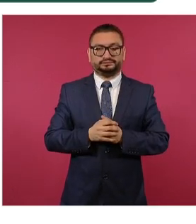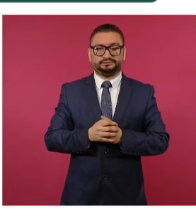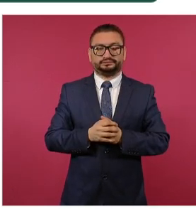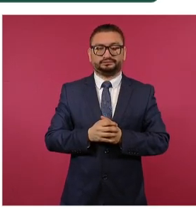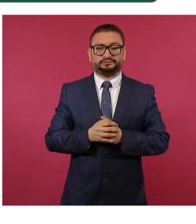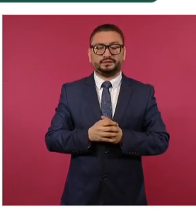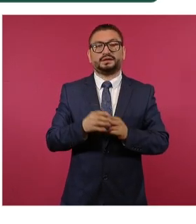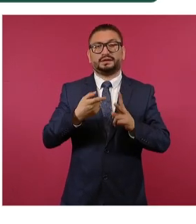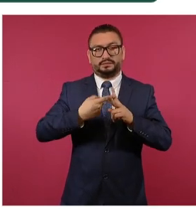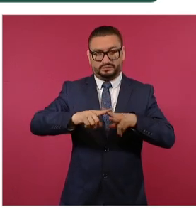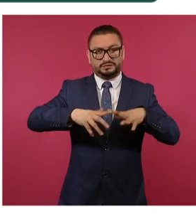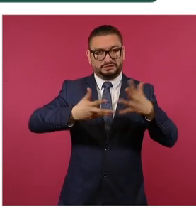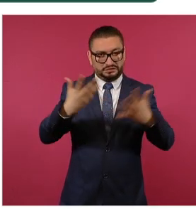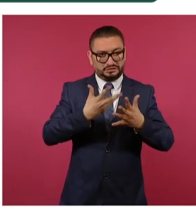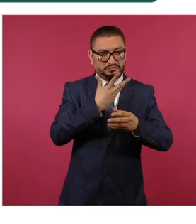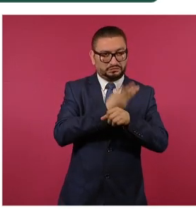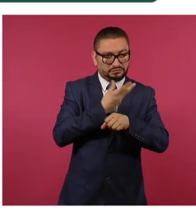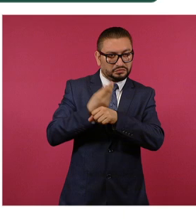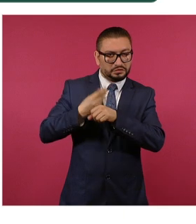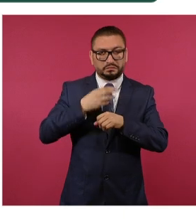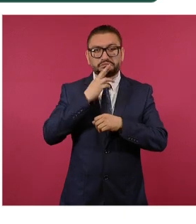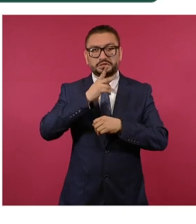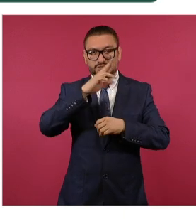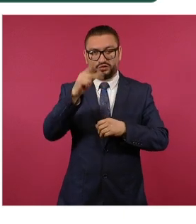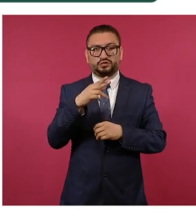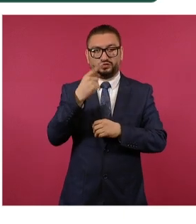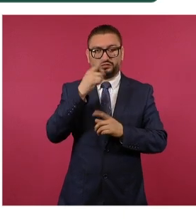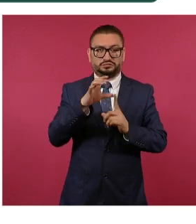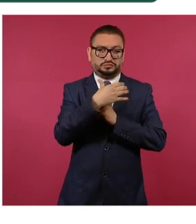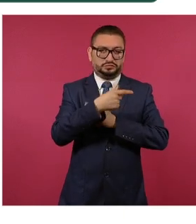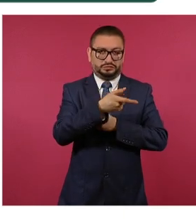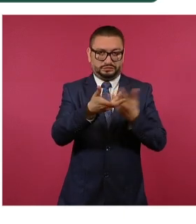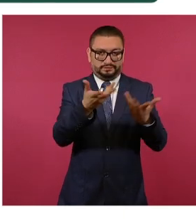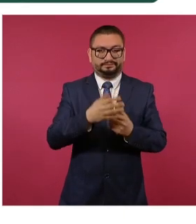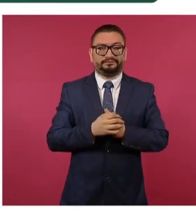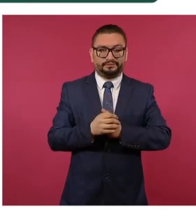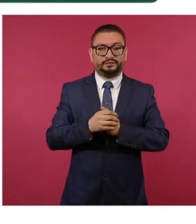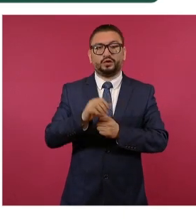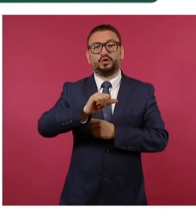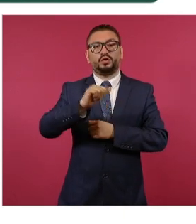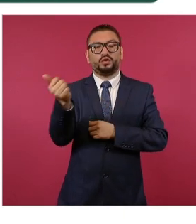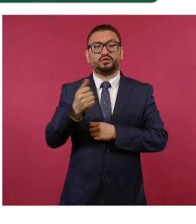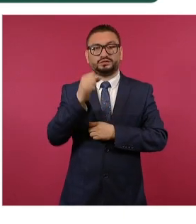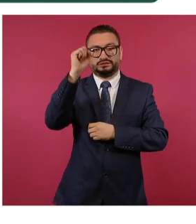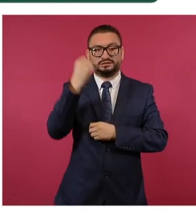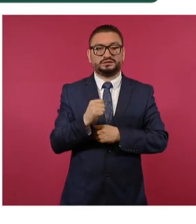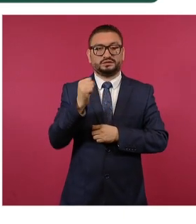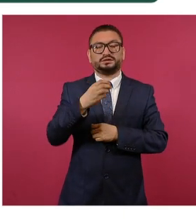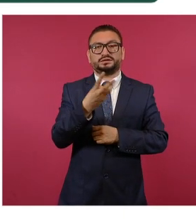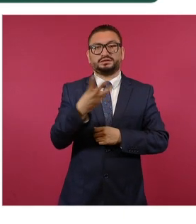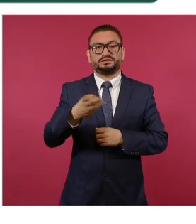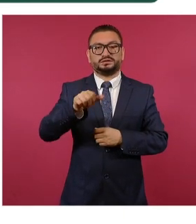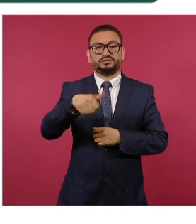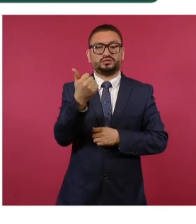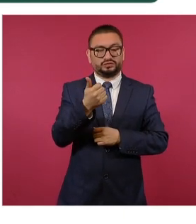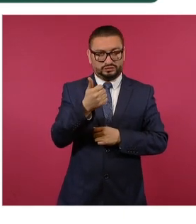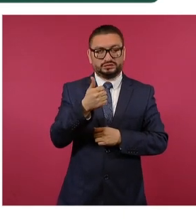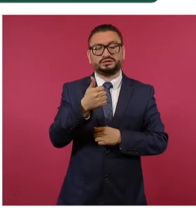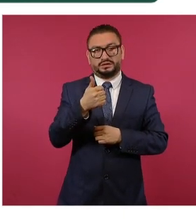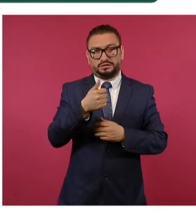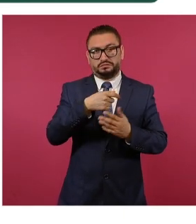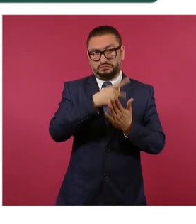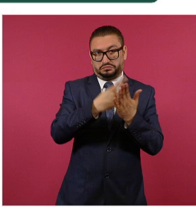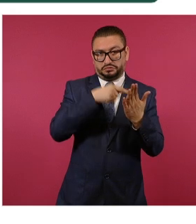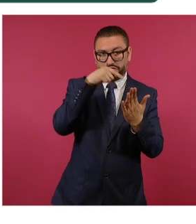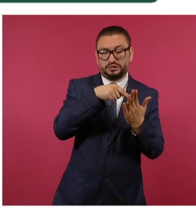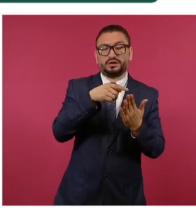las acciones para la mejora de la clínica por parte del comité. La siguiente, por favor. En Sinaloa son 311 tarjetas programadas.